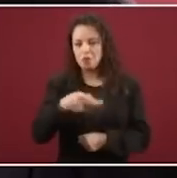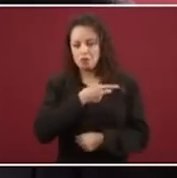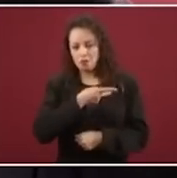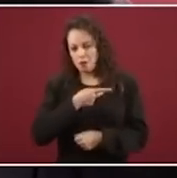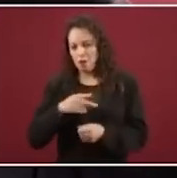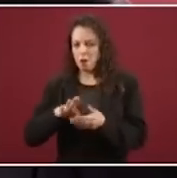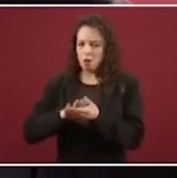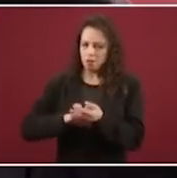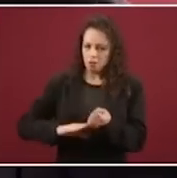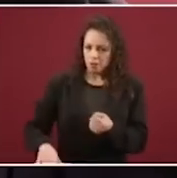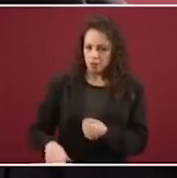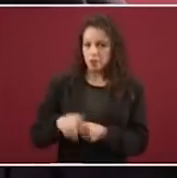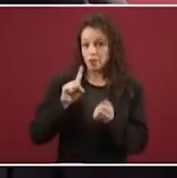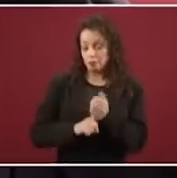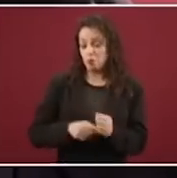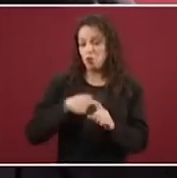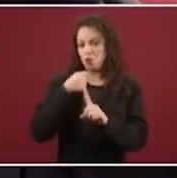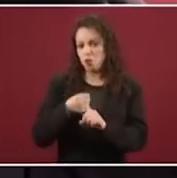Se lucha por la igualdad.